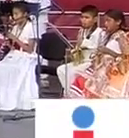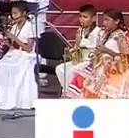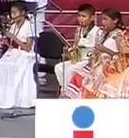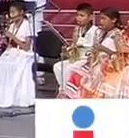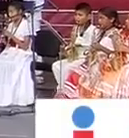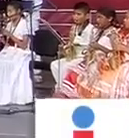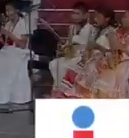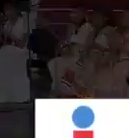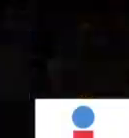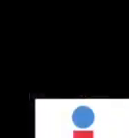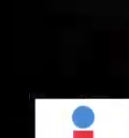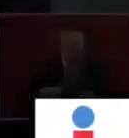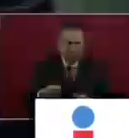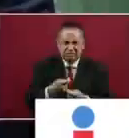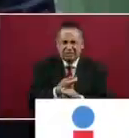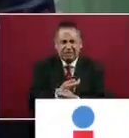unido.